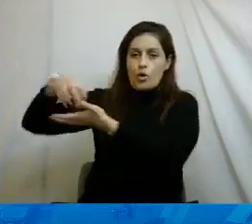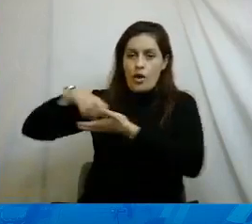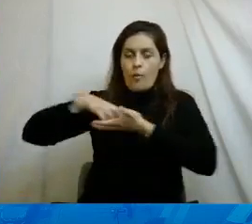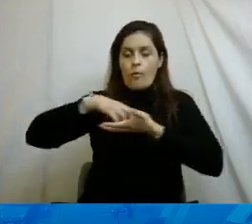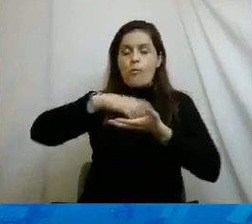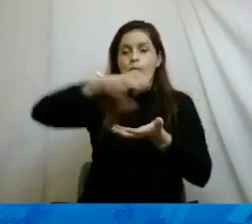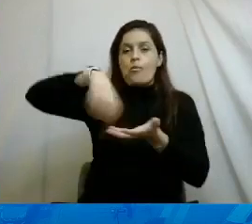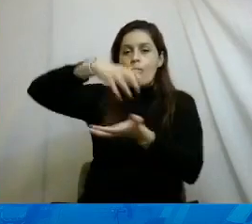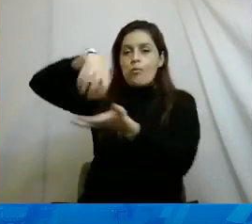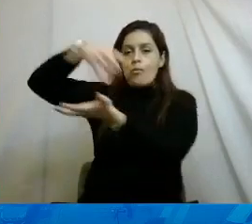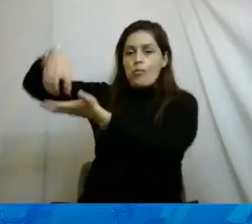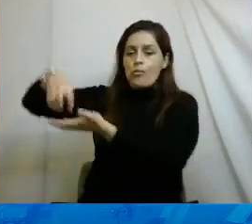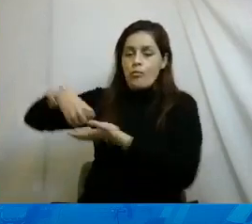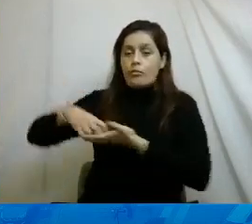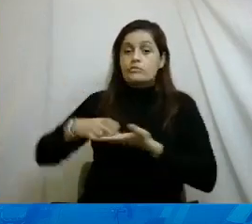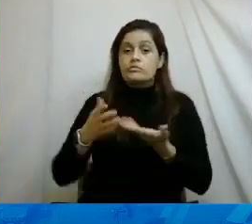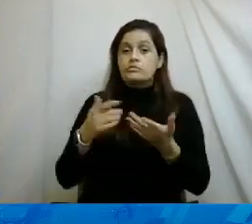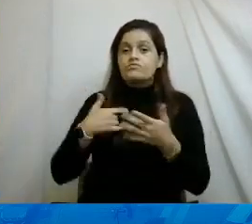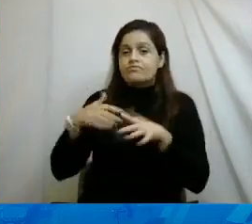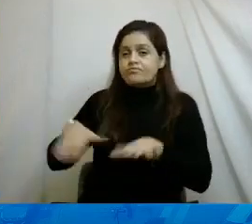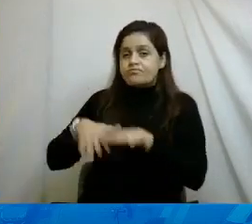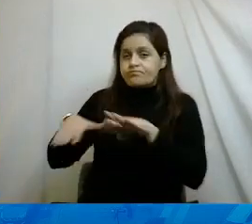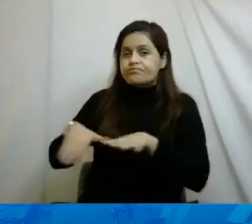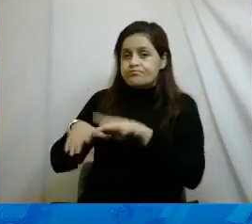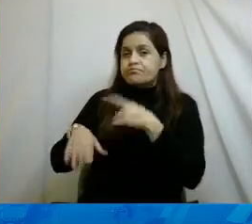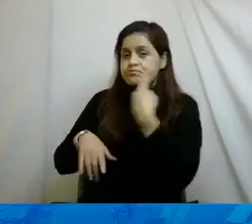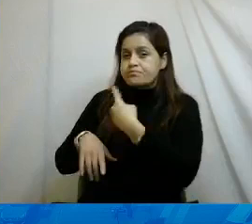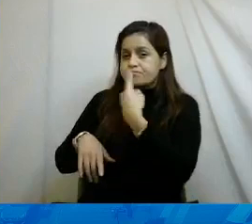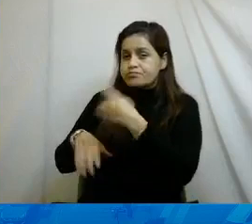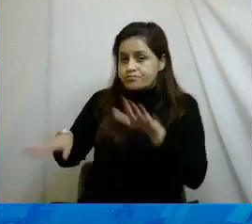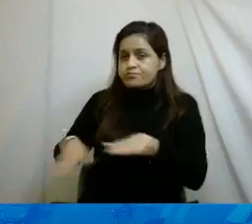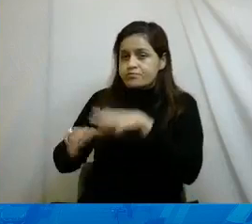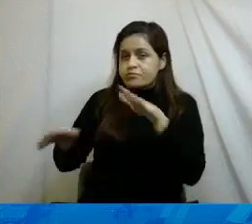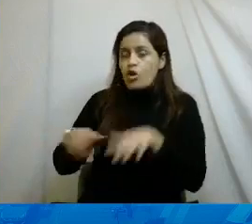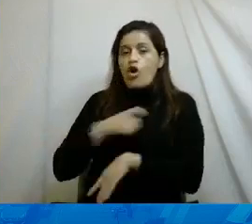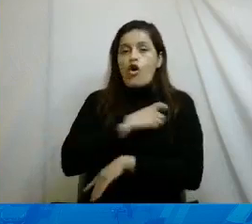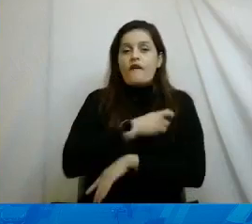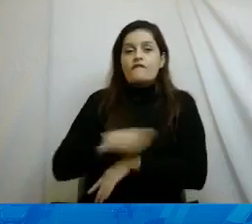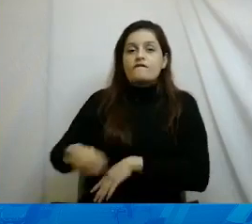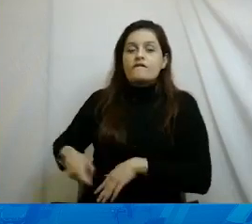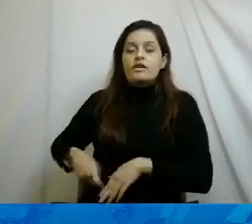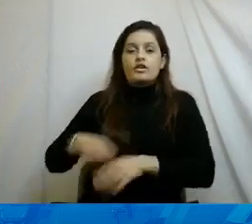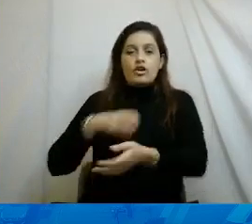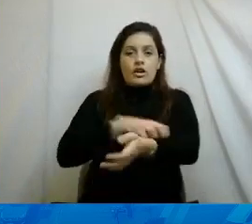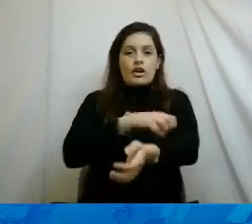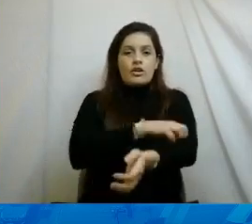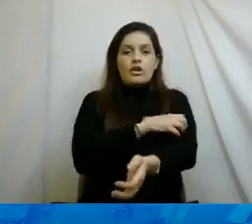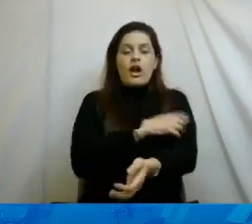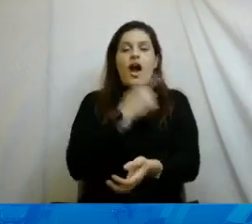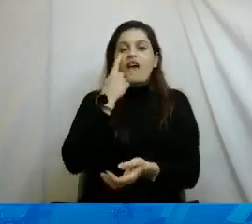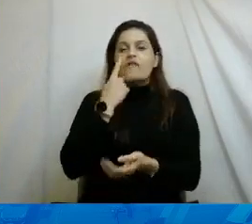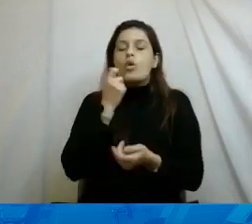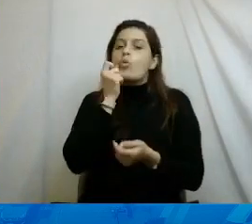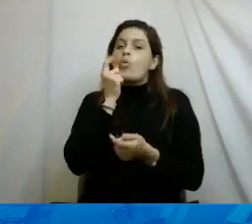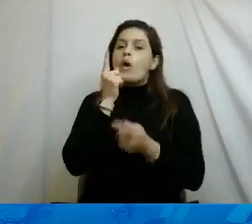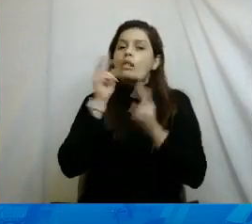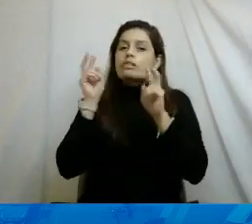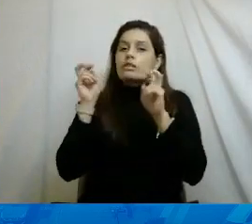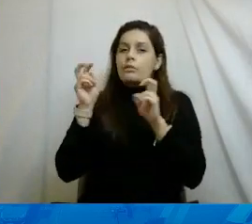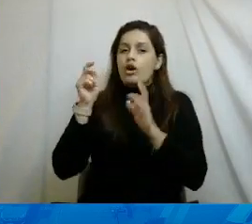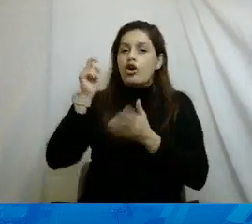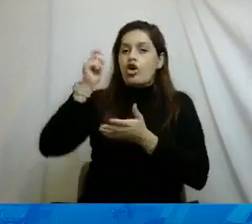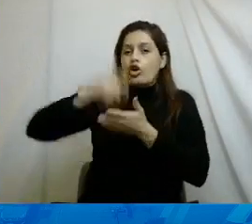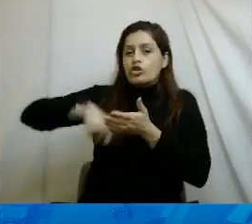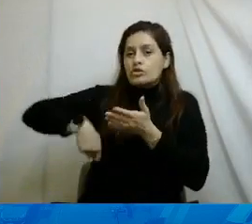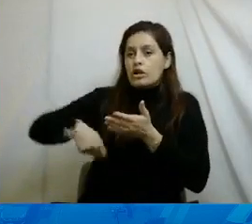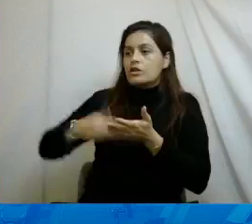hemos estado insistiendo desde el equipo de SECPLA con el gobierno regional que pueda terminar el contrato, que nos pueda transferir los